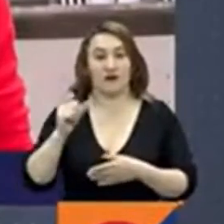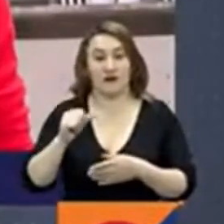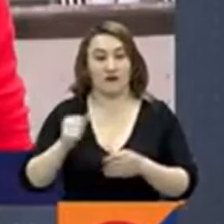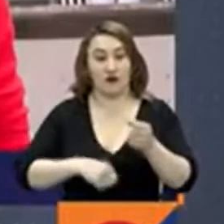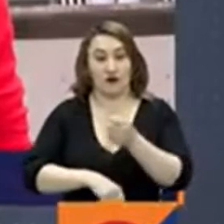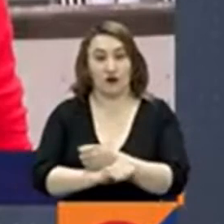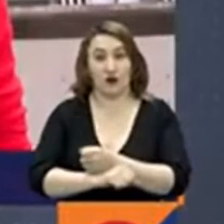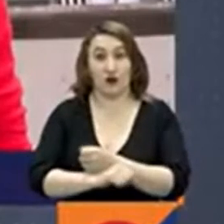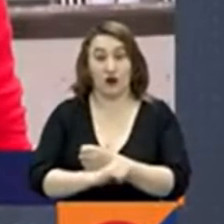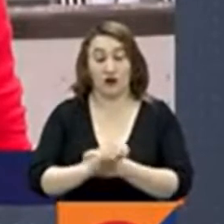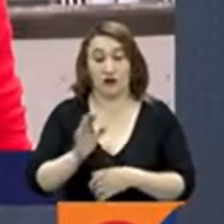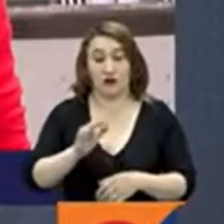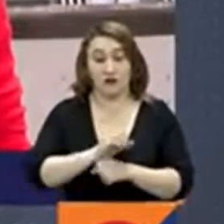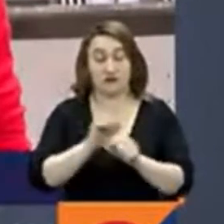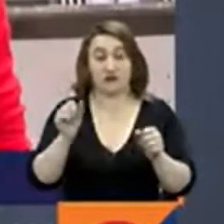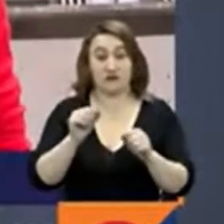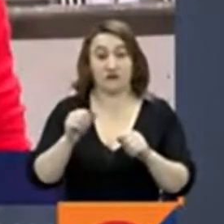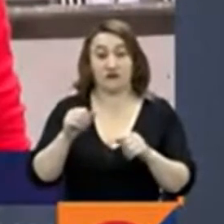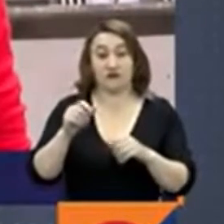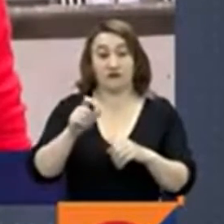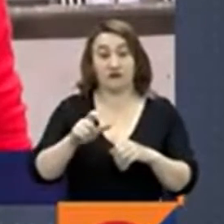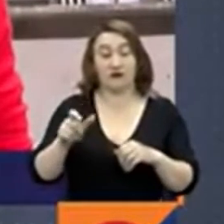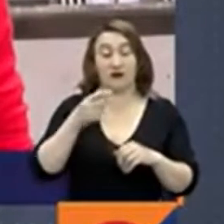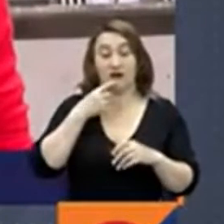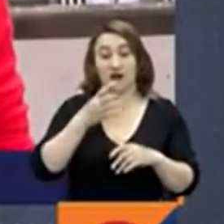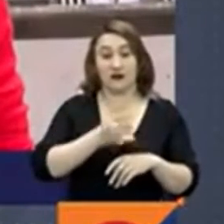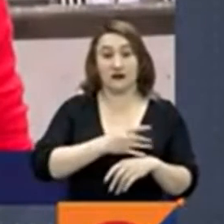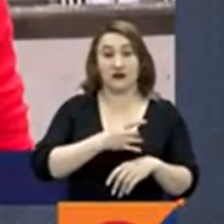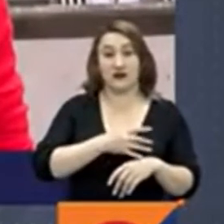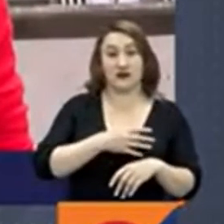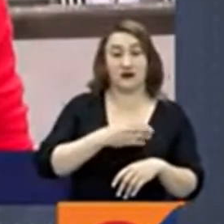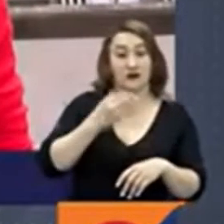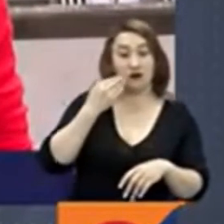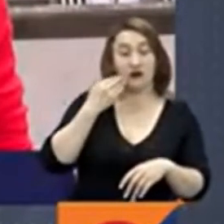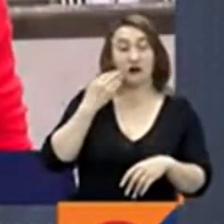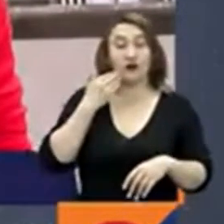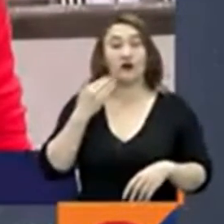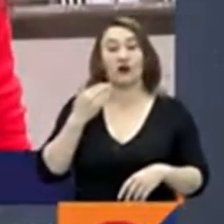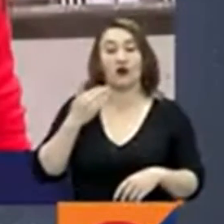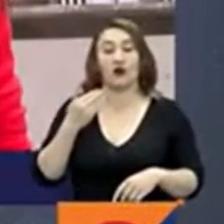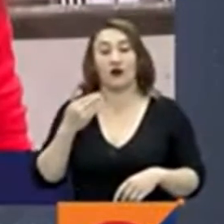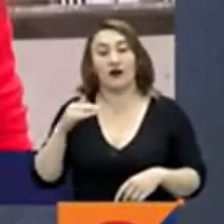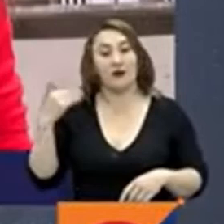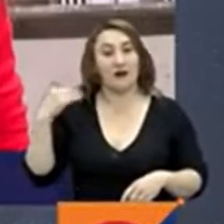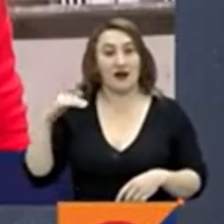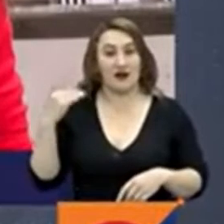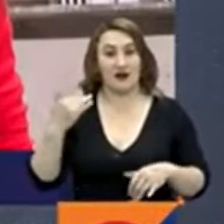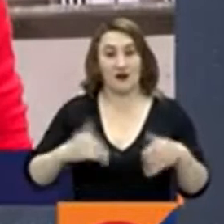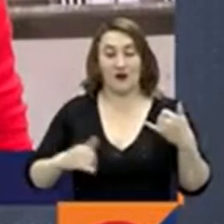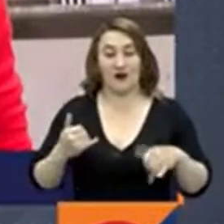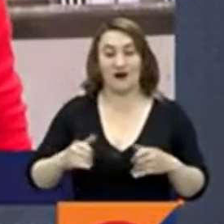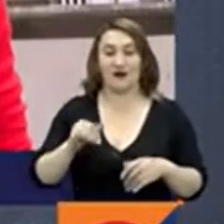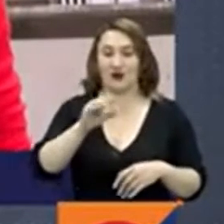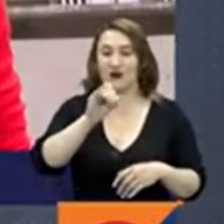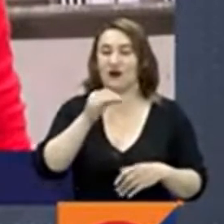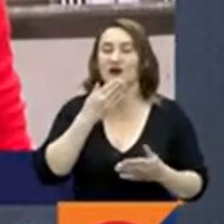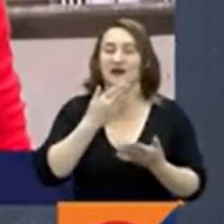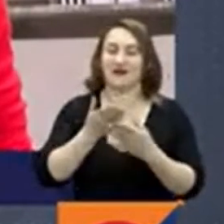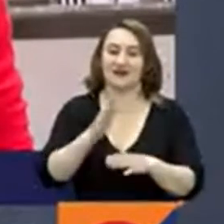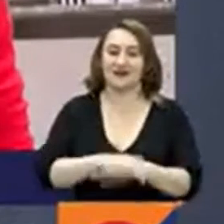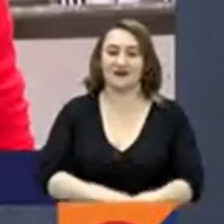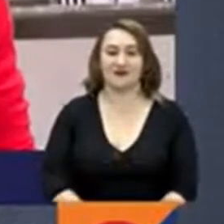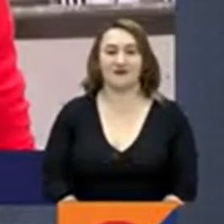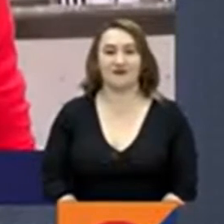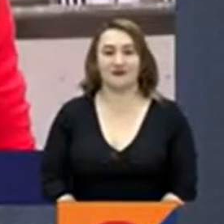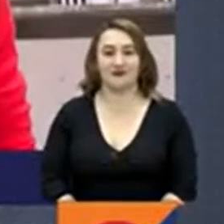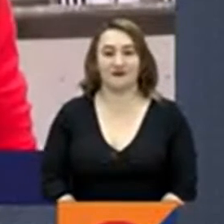jugadoras hablaron del último partido de la zona ante Chile, que se jugará en Armenia, y Yuli Torres tiene la palabra. Yuli, muy buenas tardes.